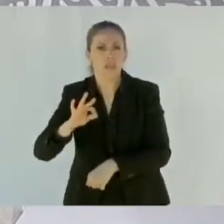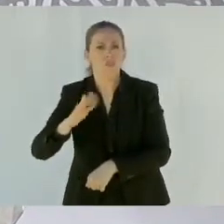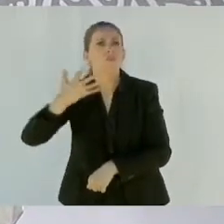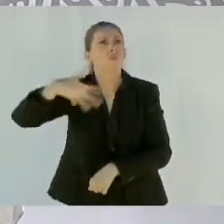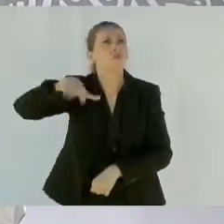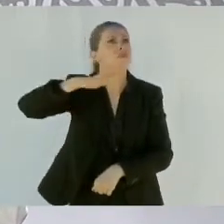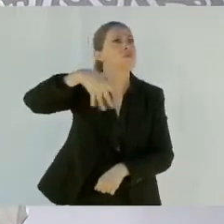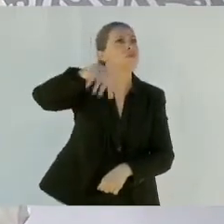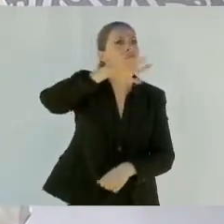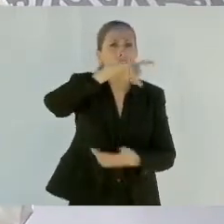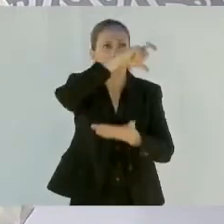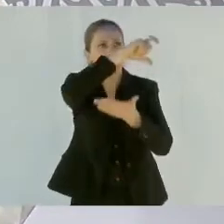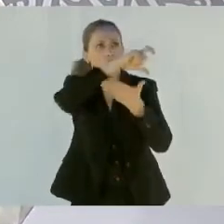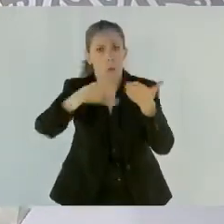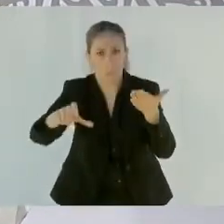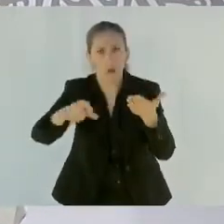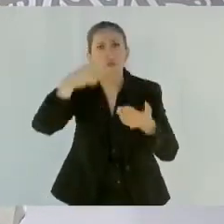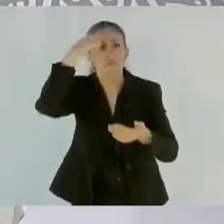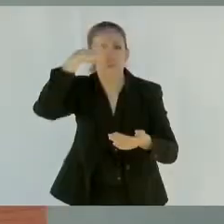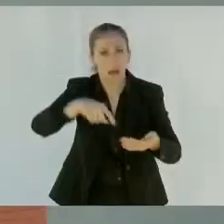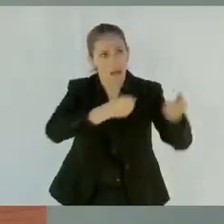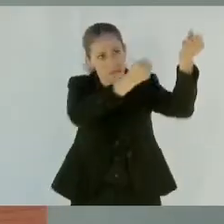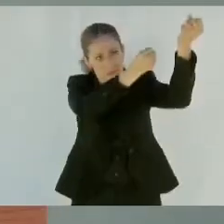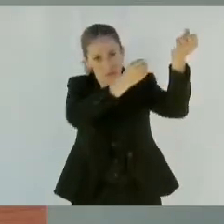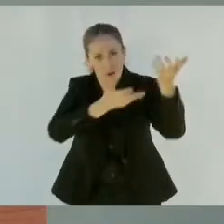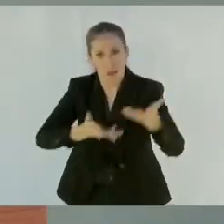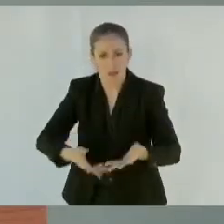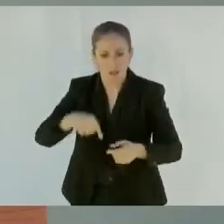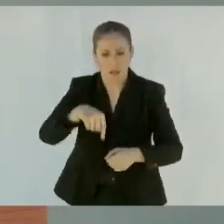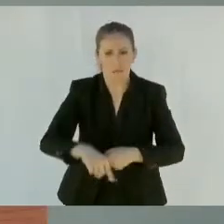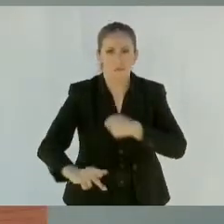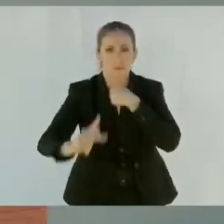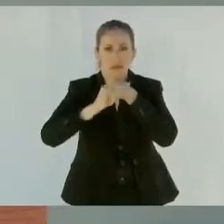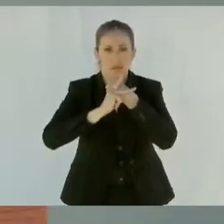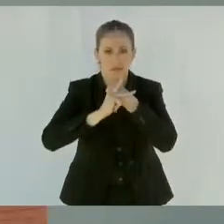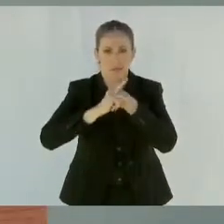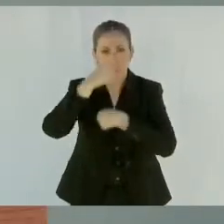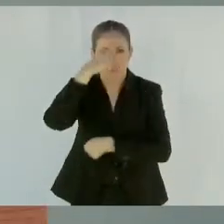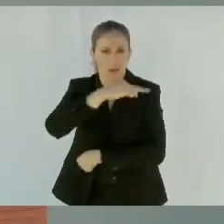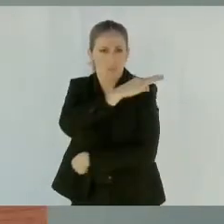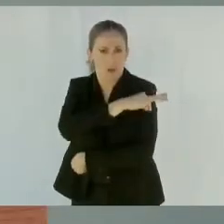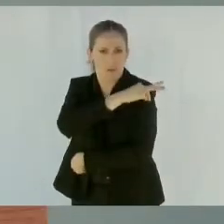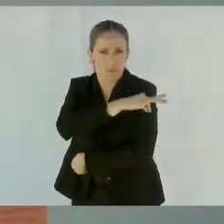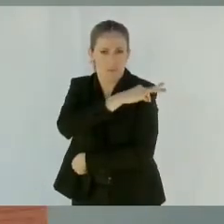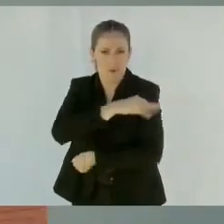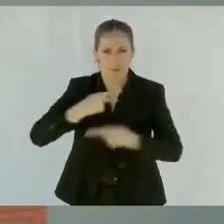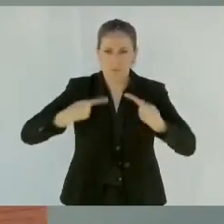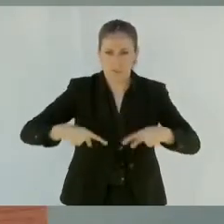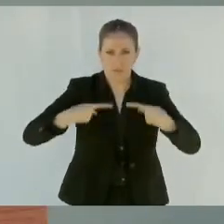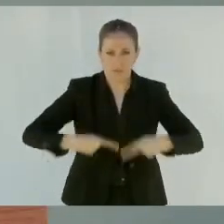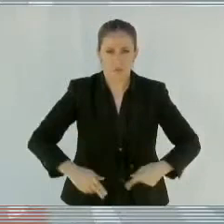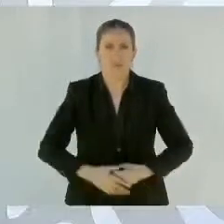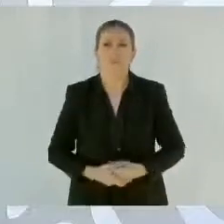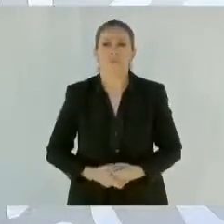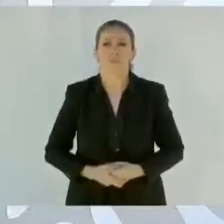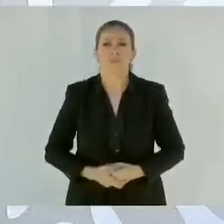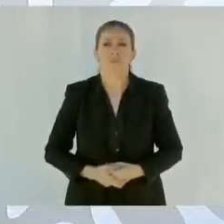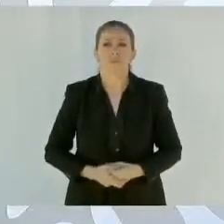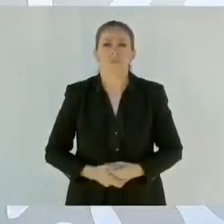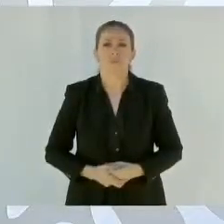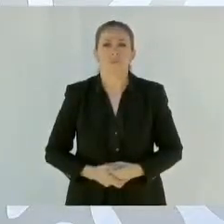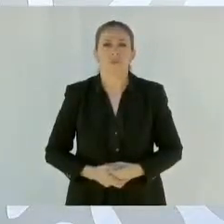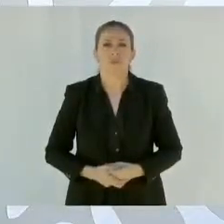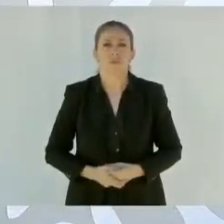se traiga la vacuna y que se aplique. Solo se está